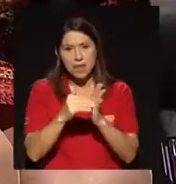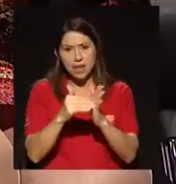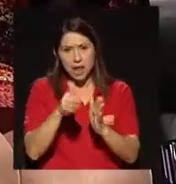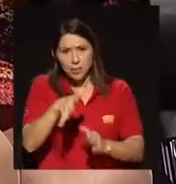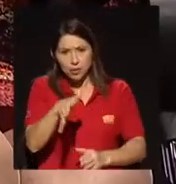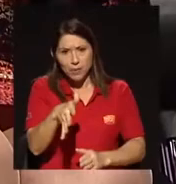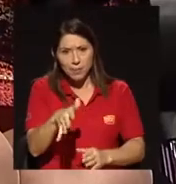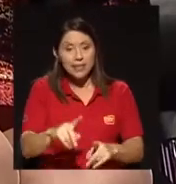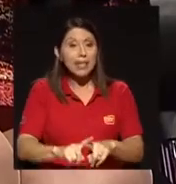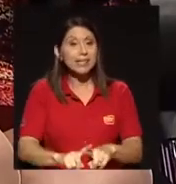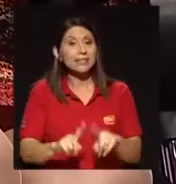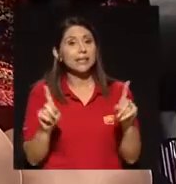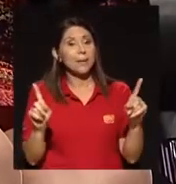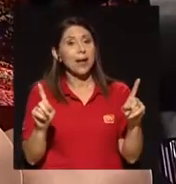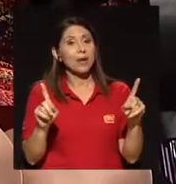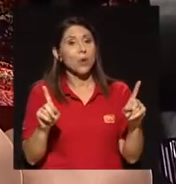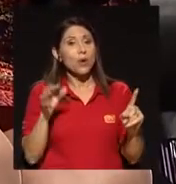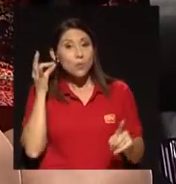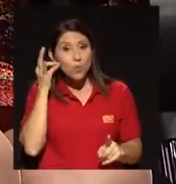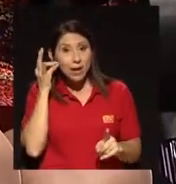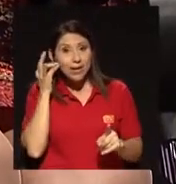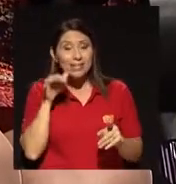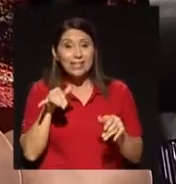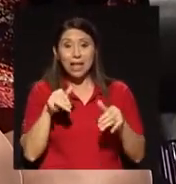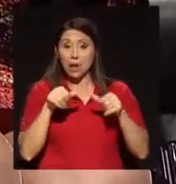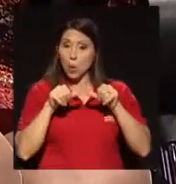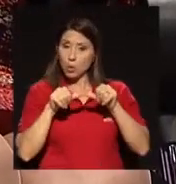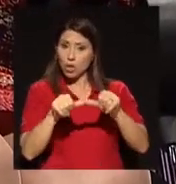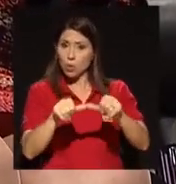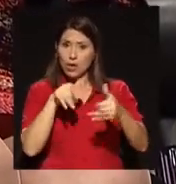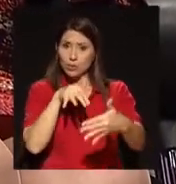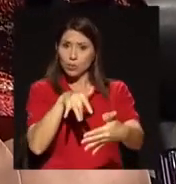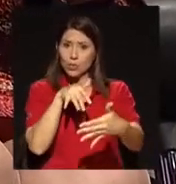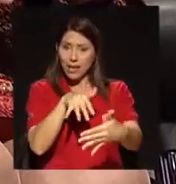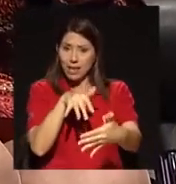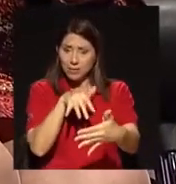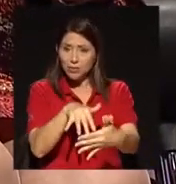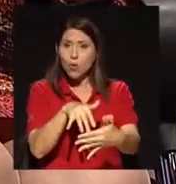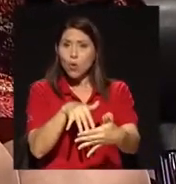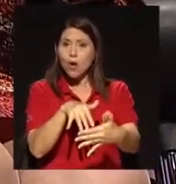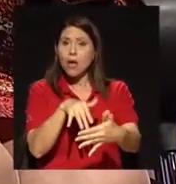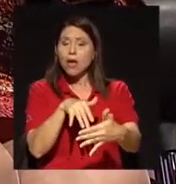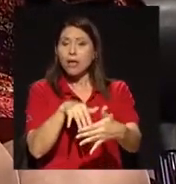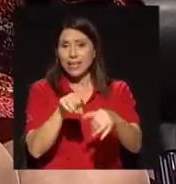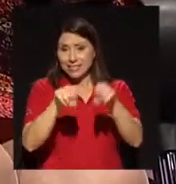Sin embargo, las chicas que permanecen en el sistema andan alrededor, ha venido bajando también.